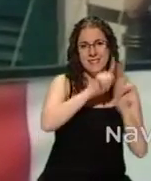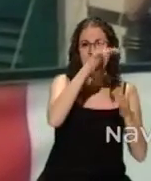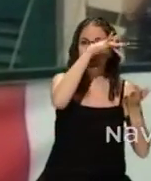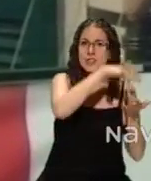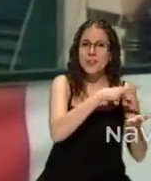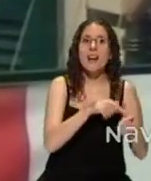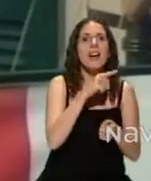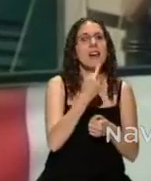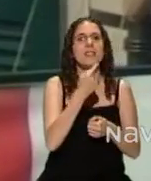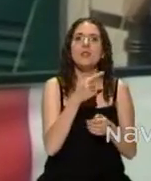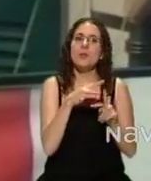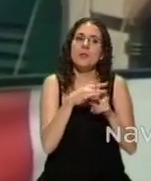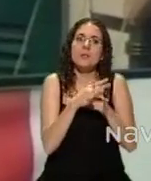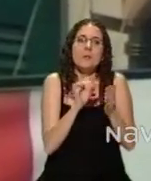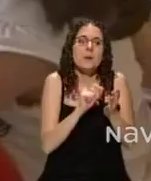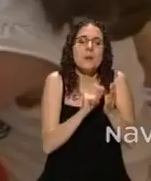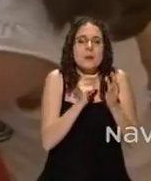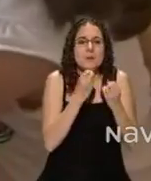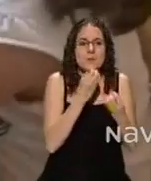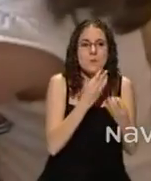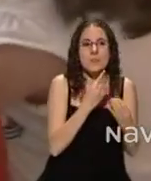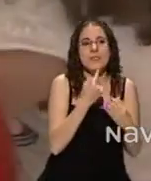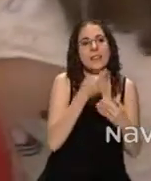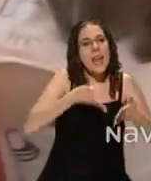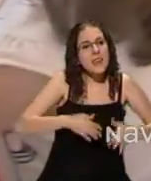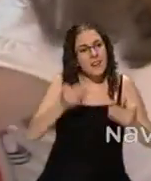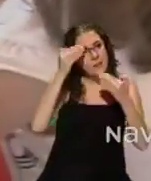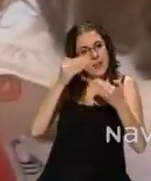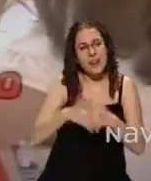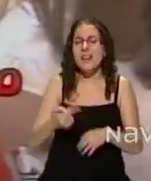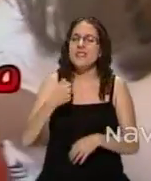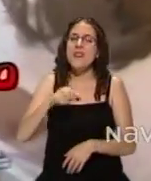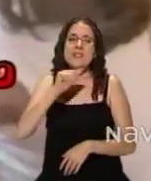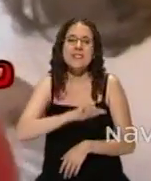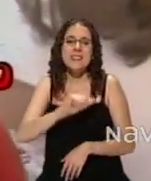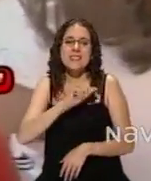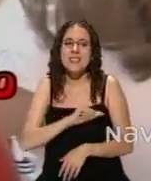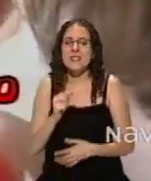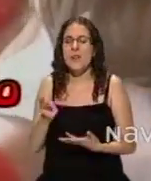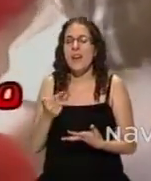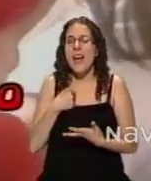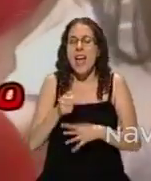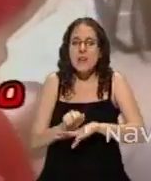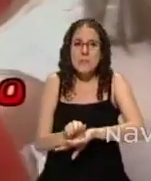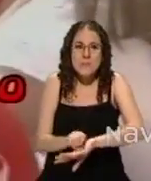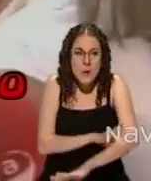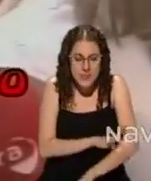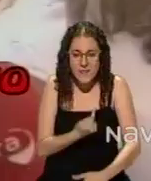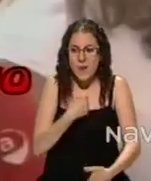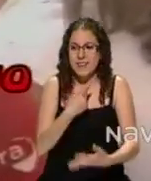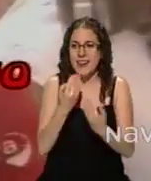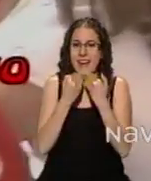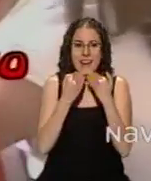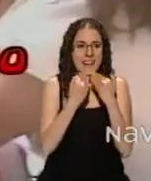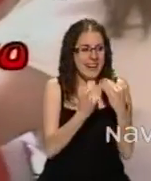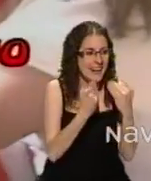que ha dedicado a su hija. Siento mucha emoción, agradecimiento, una mezcla de